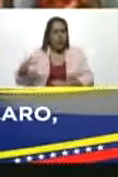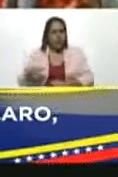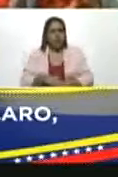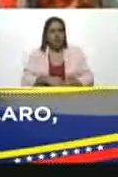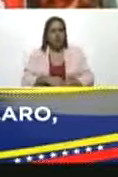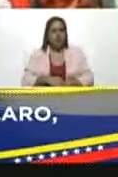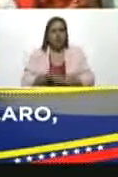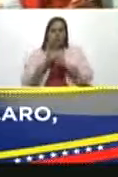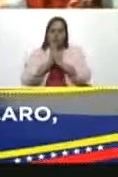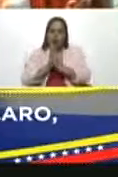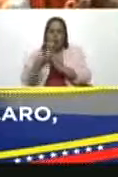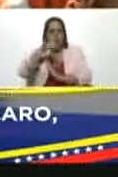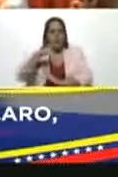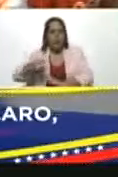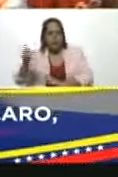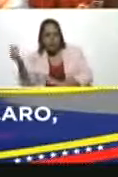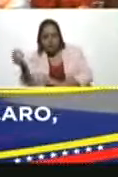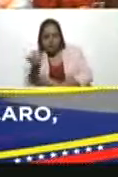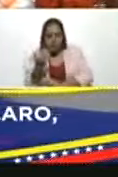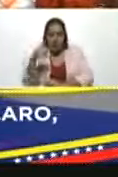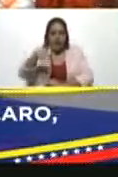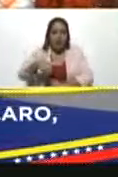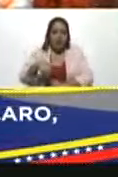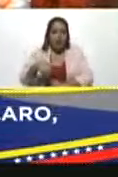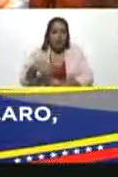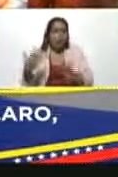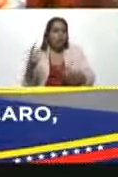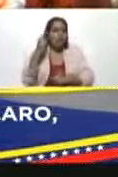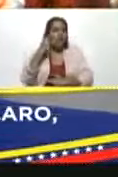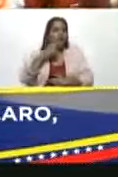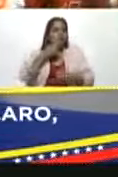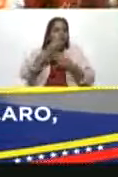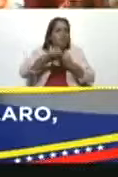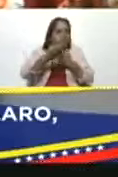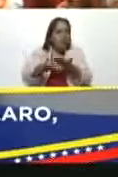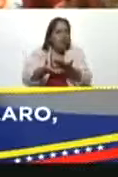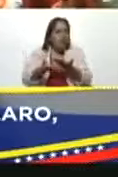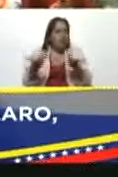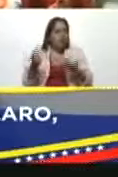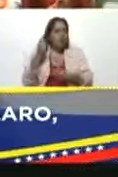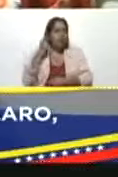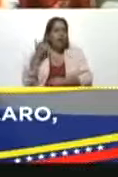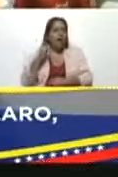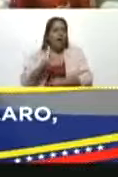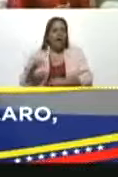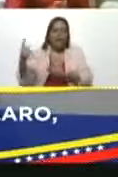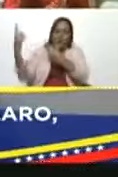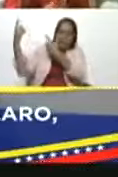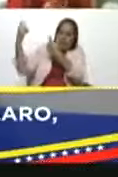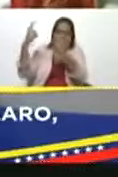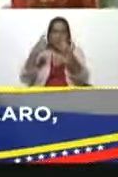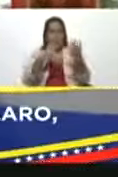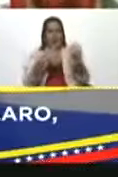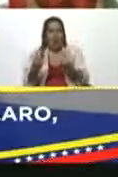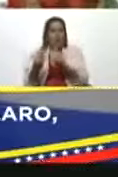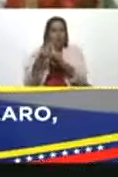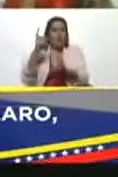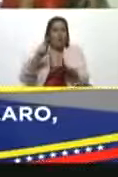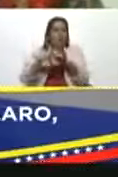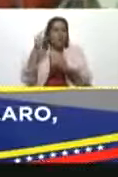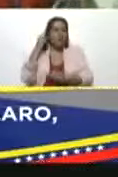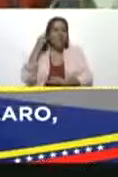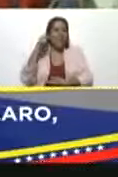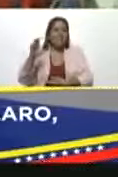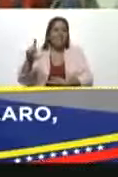pase por aquí, el poder popular. ¿Qué de las mujeres va a hablar? ¿Cuál de las mujeres vamos a hablar? Mira, están tomándose el selfie con Silita.